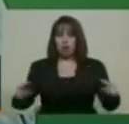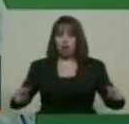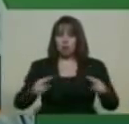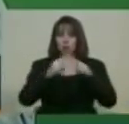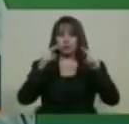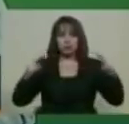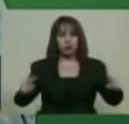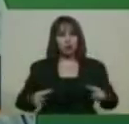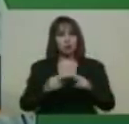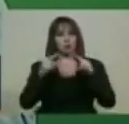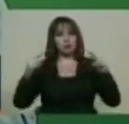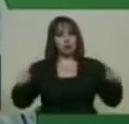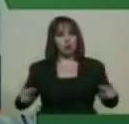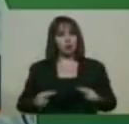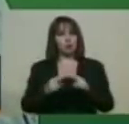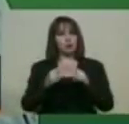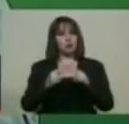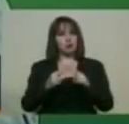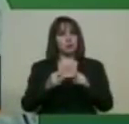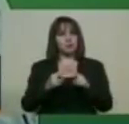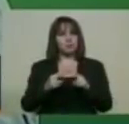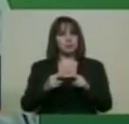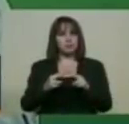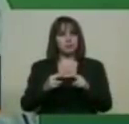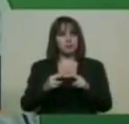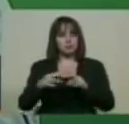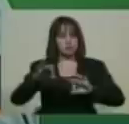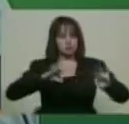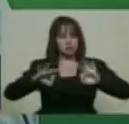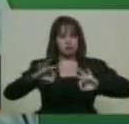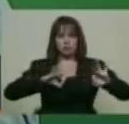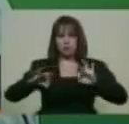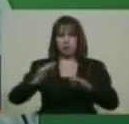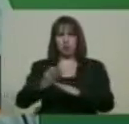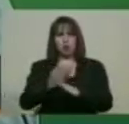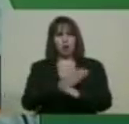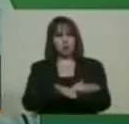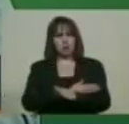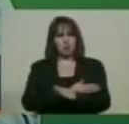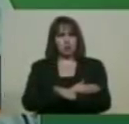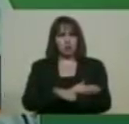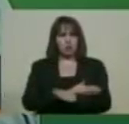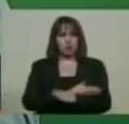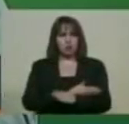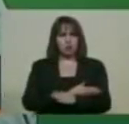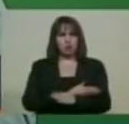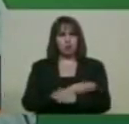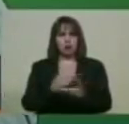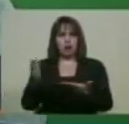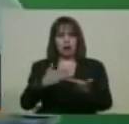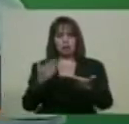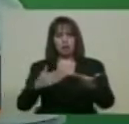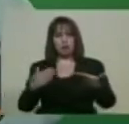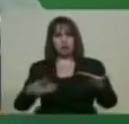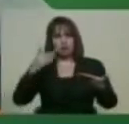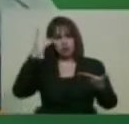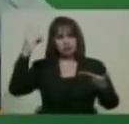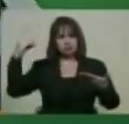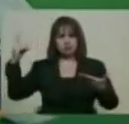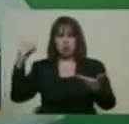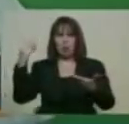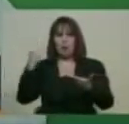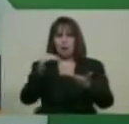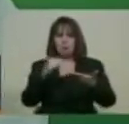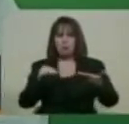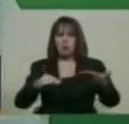encuentros que sean preparados previamente con el conocimiento de la doctrina Monroe, con el conocimiento de la